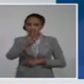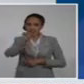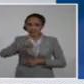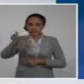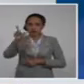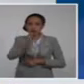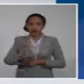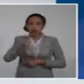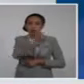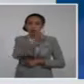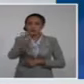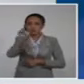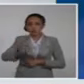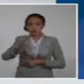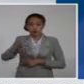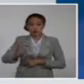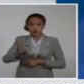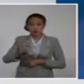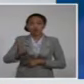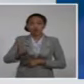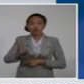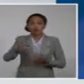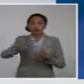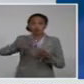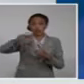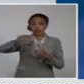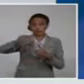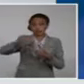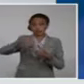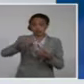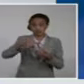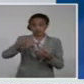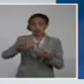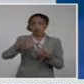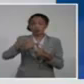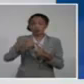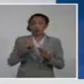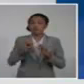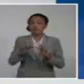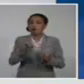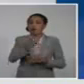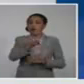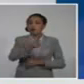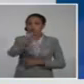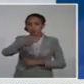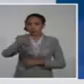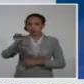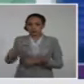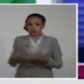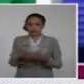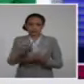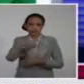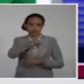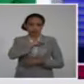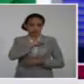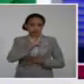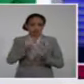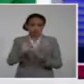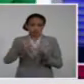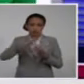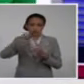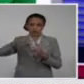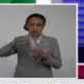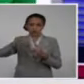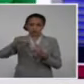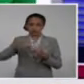11 y la provincia de Guantánamo diagnostica 4 casos en el día de ayer. Del